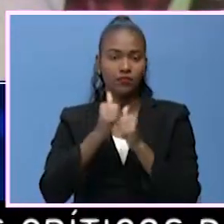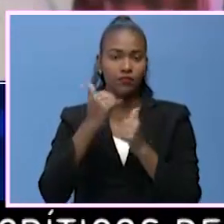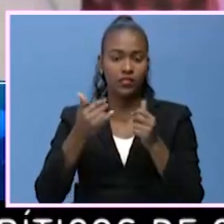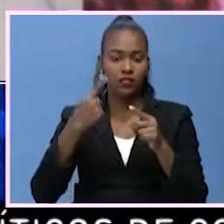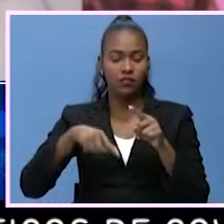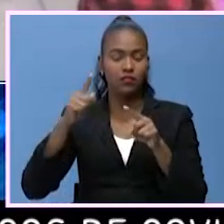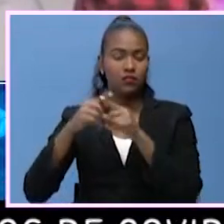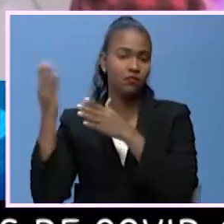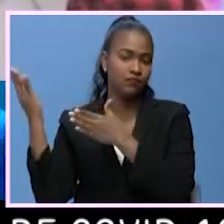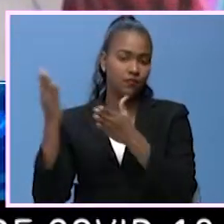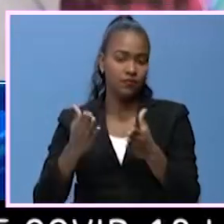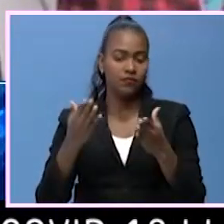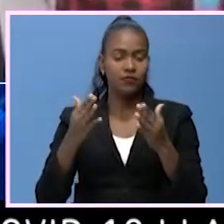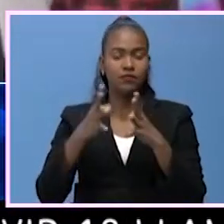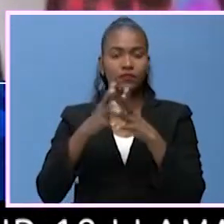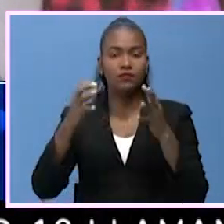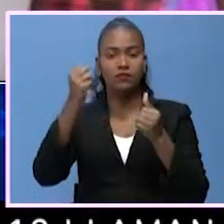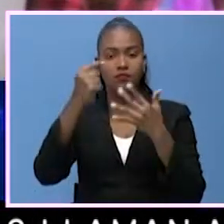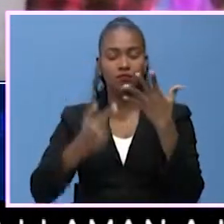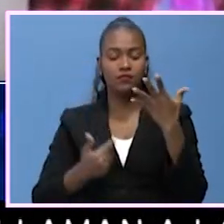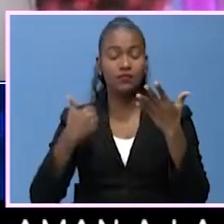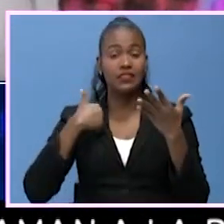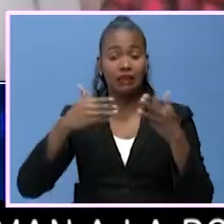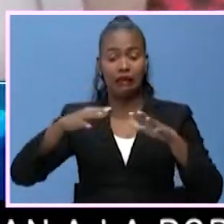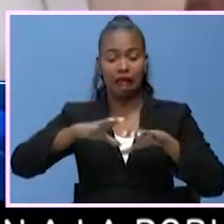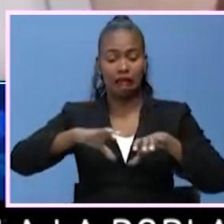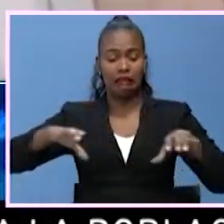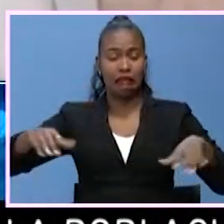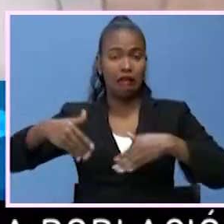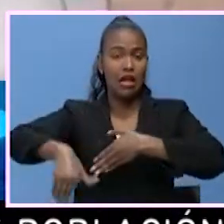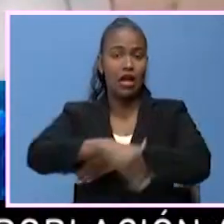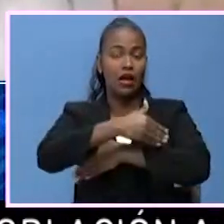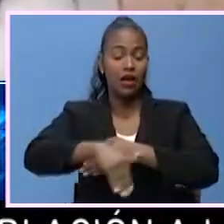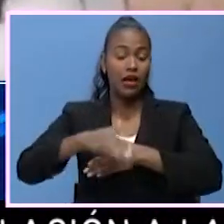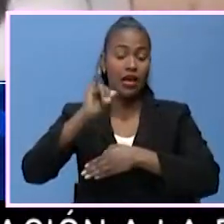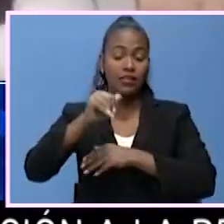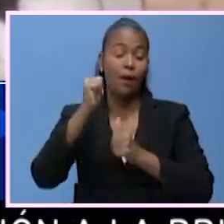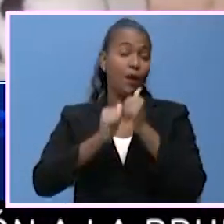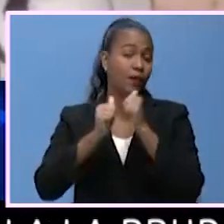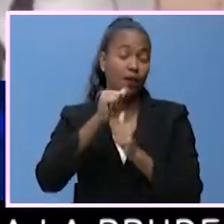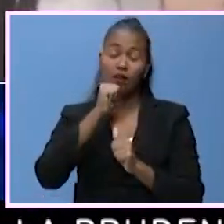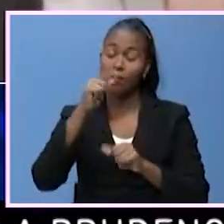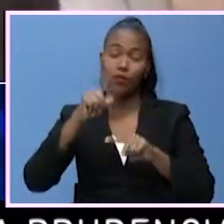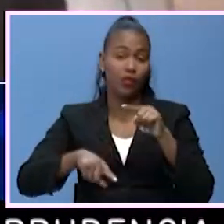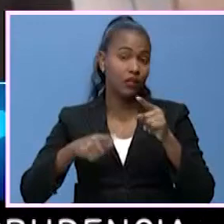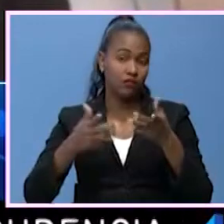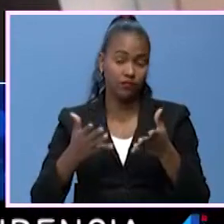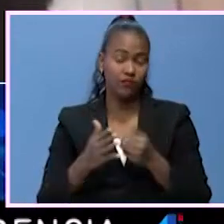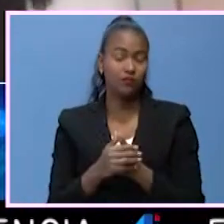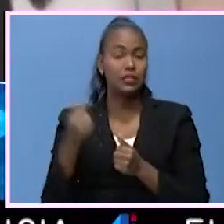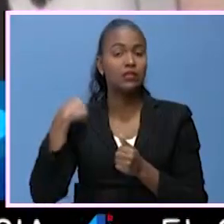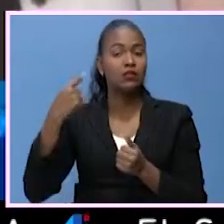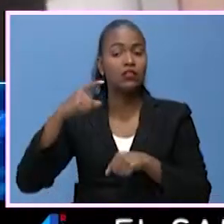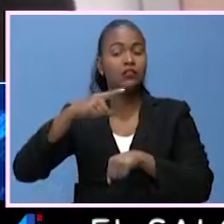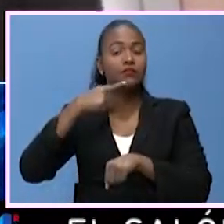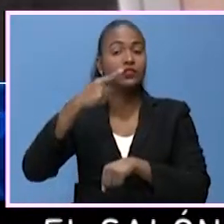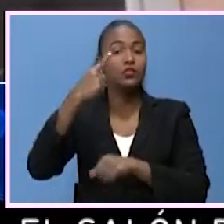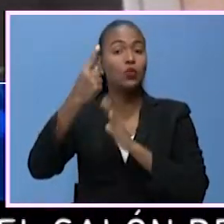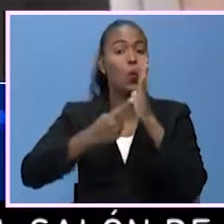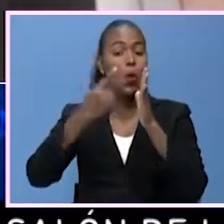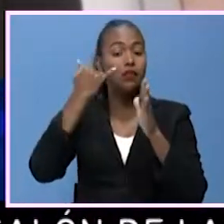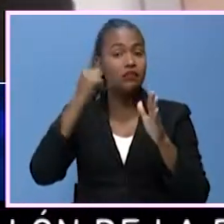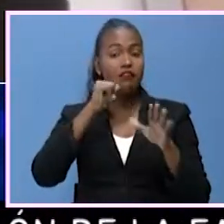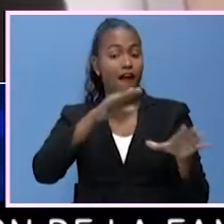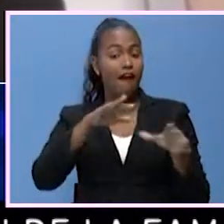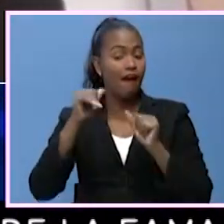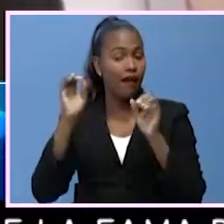cuando vienen con su carga la ponen en la calle y eso no podemos permitirlo. Llegamos ahí, le dimos un plazo de una hora. Si en una hora